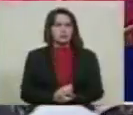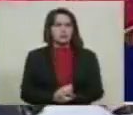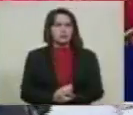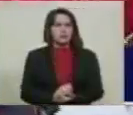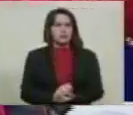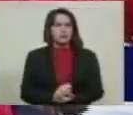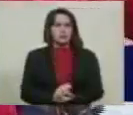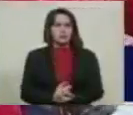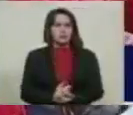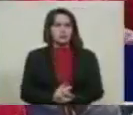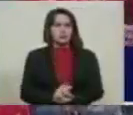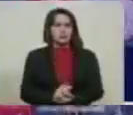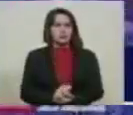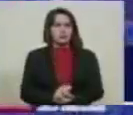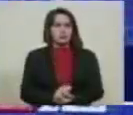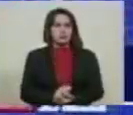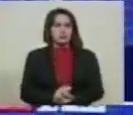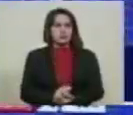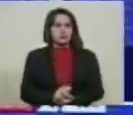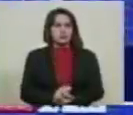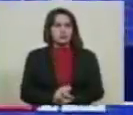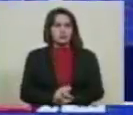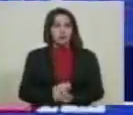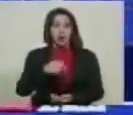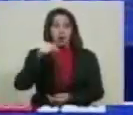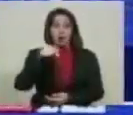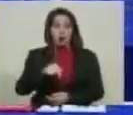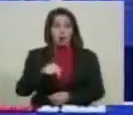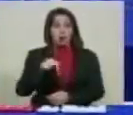Y así es hoy,